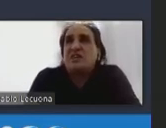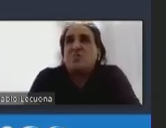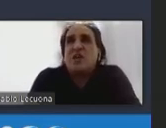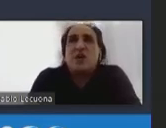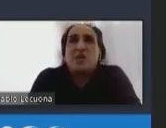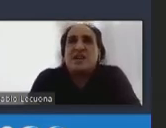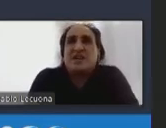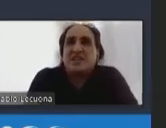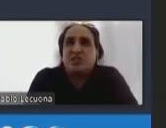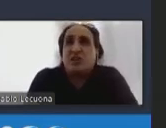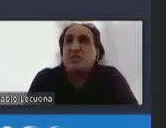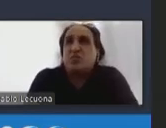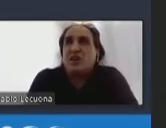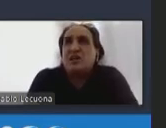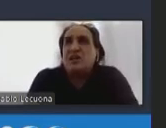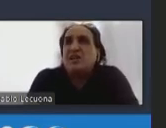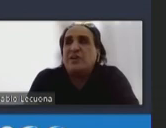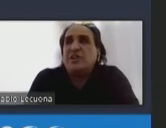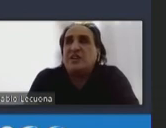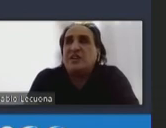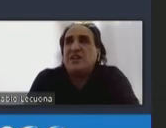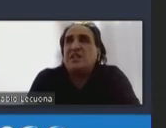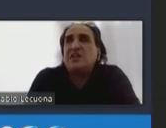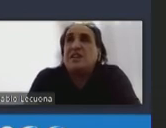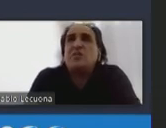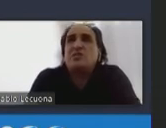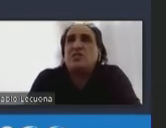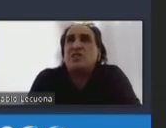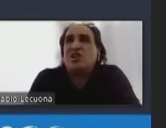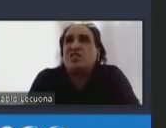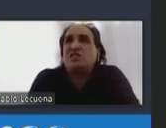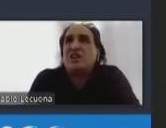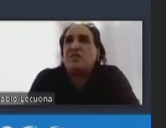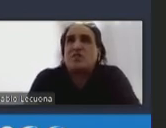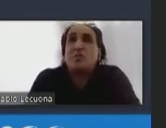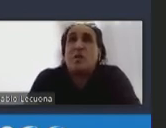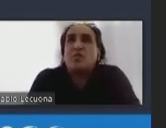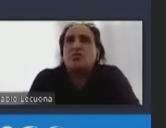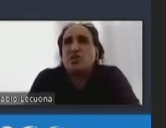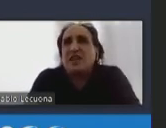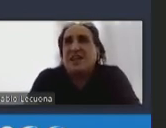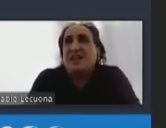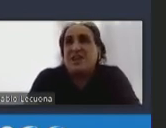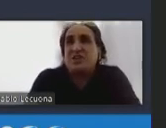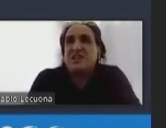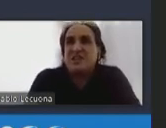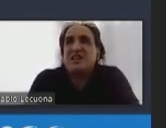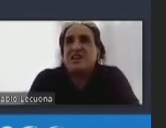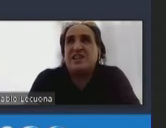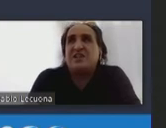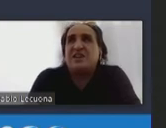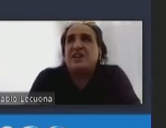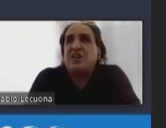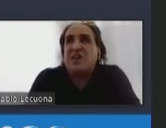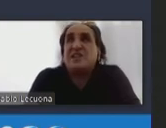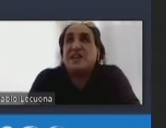información debe tener más de una vía de acceso, la visual, la auditiva, digamos, si la información va por un solo canal, quienes no tienen ese